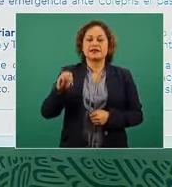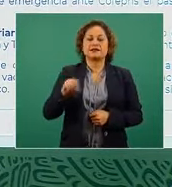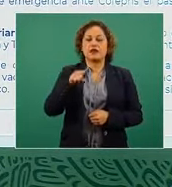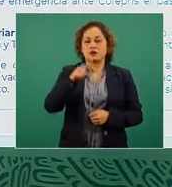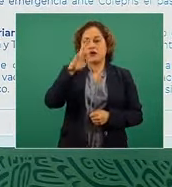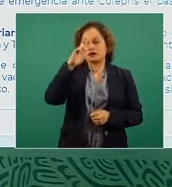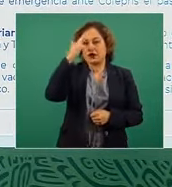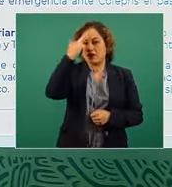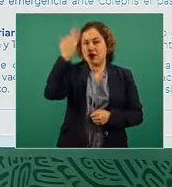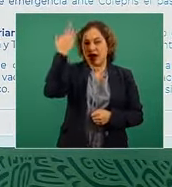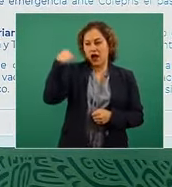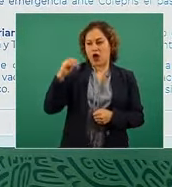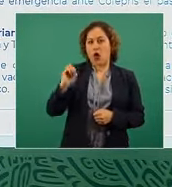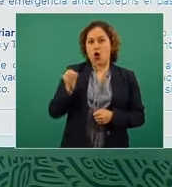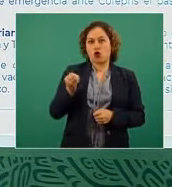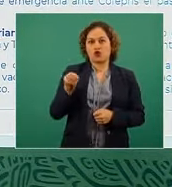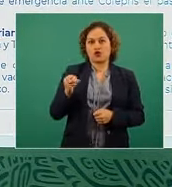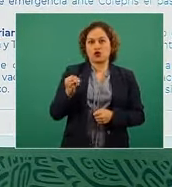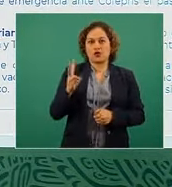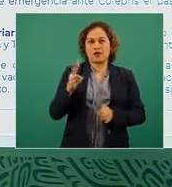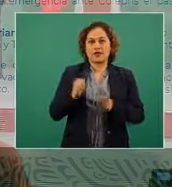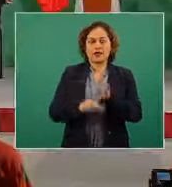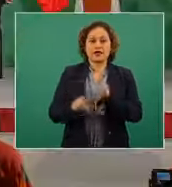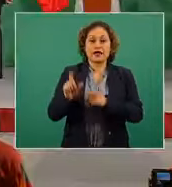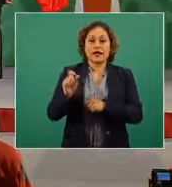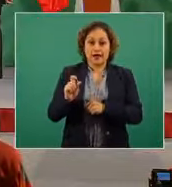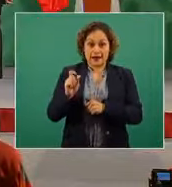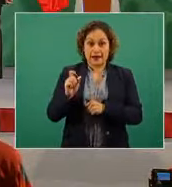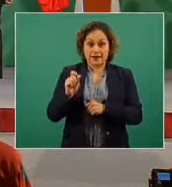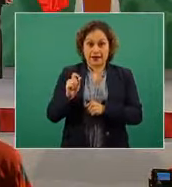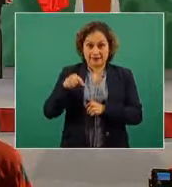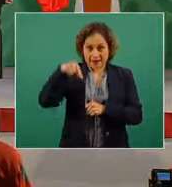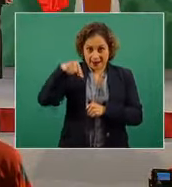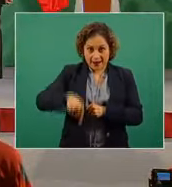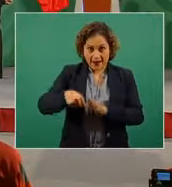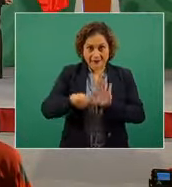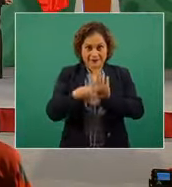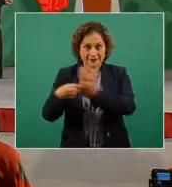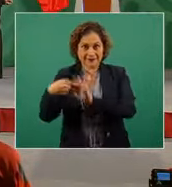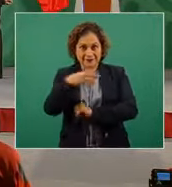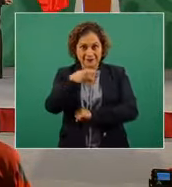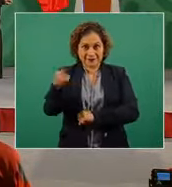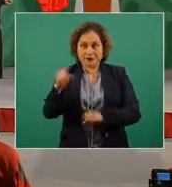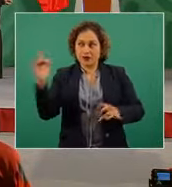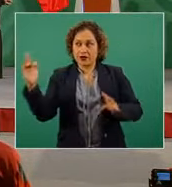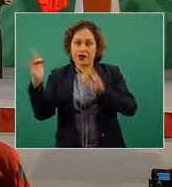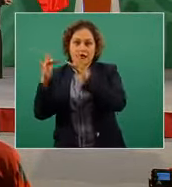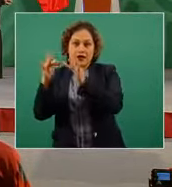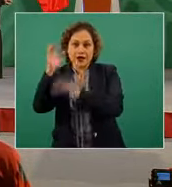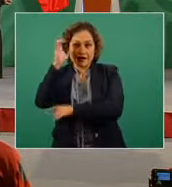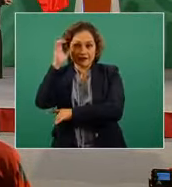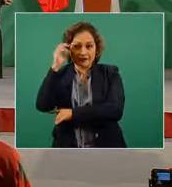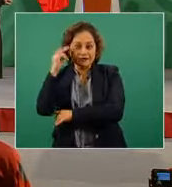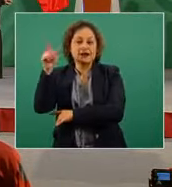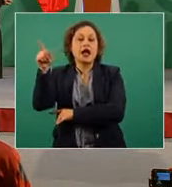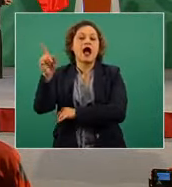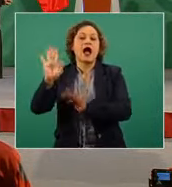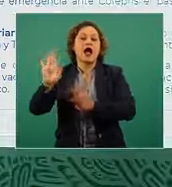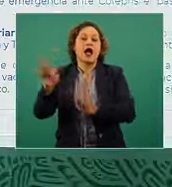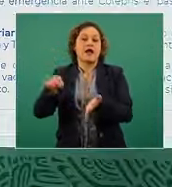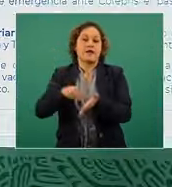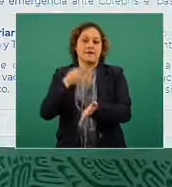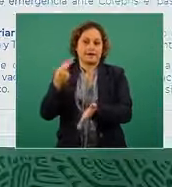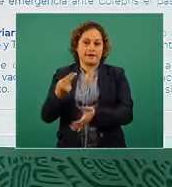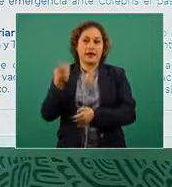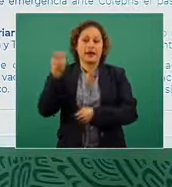en una conferencia mañanera hubo un enlace con el CEO a China y bueno, cumplieron, ya entregaron esto. Eso se entregó el viernes a la